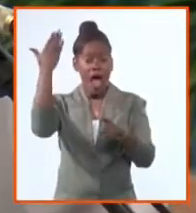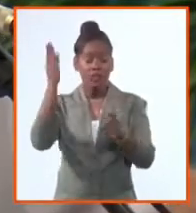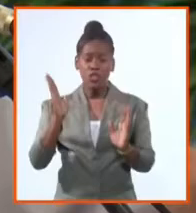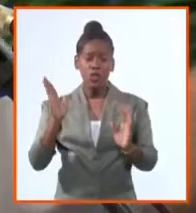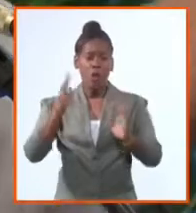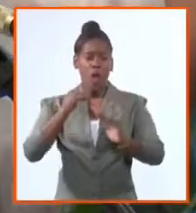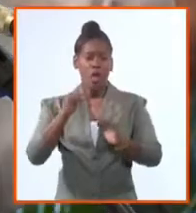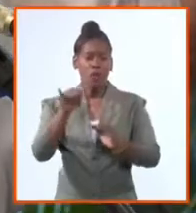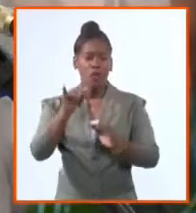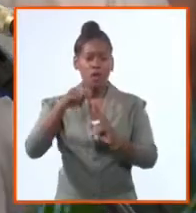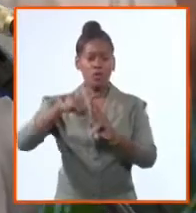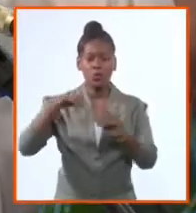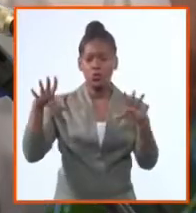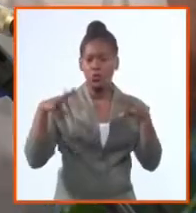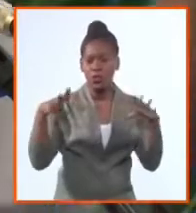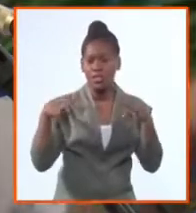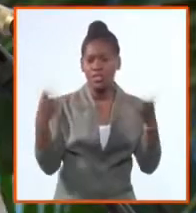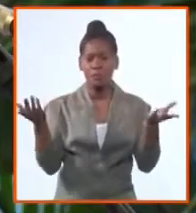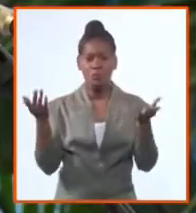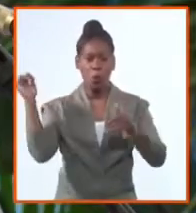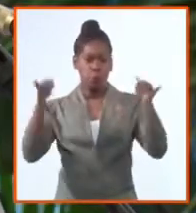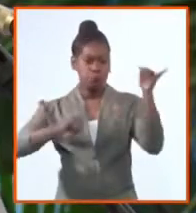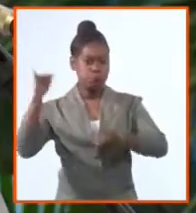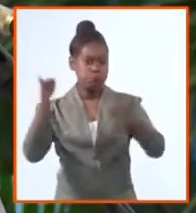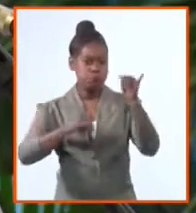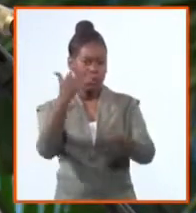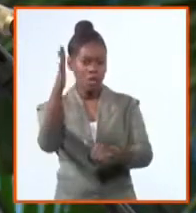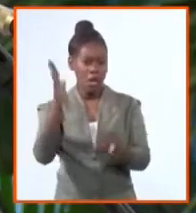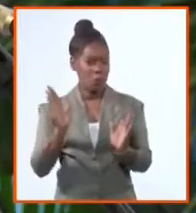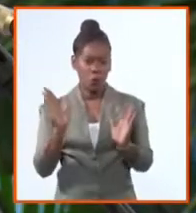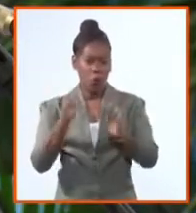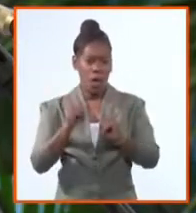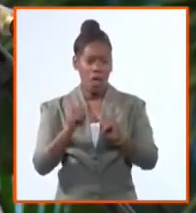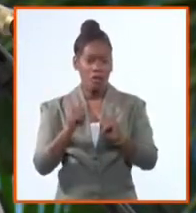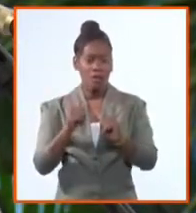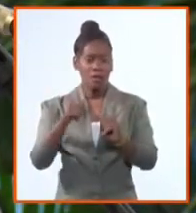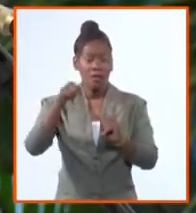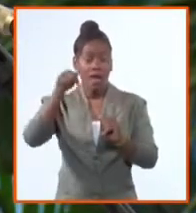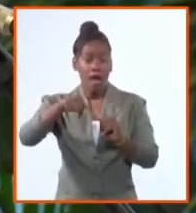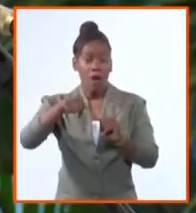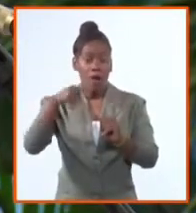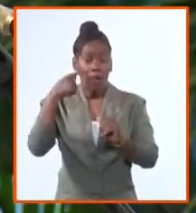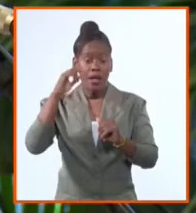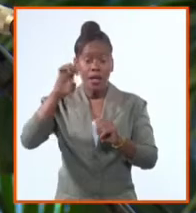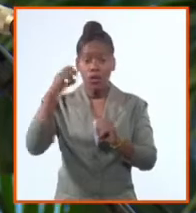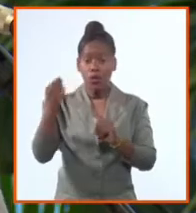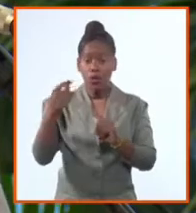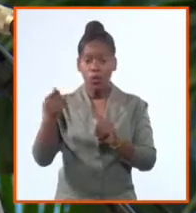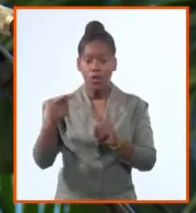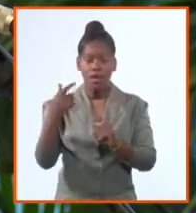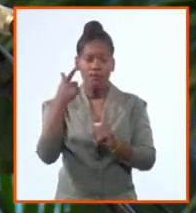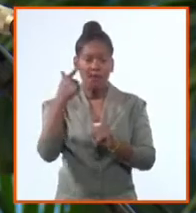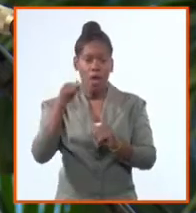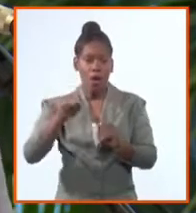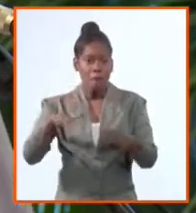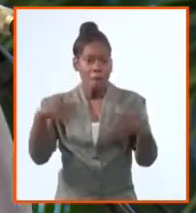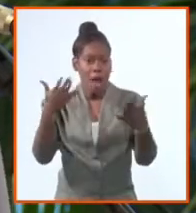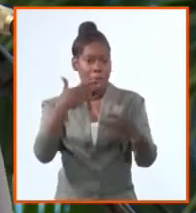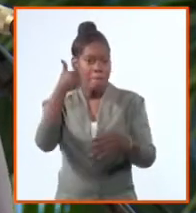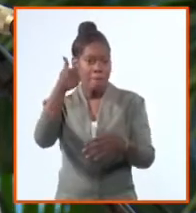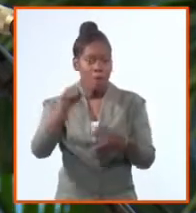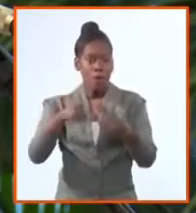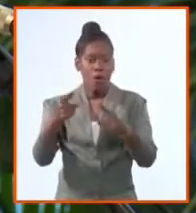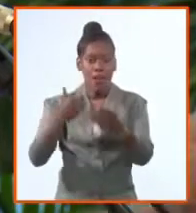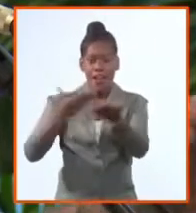año 92, 93, empezaban en ese momento a avanzar. Y el país es otro